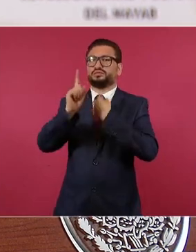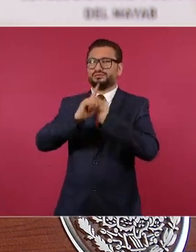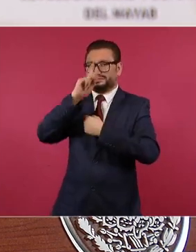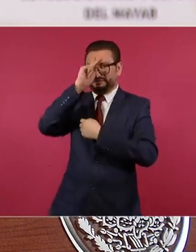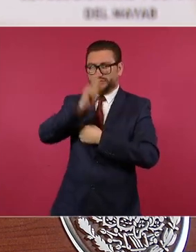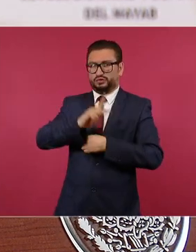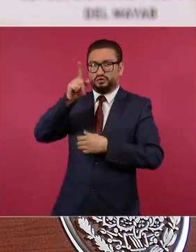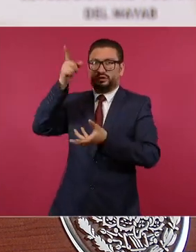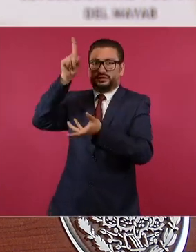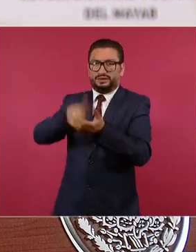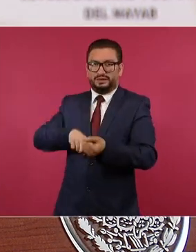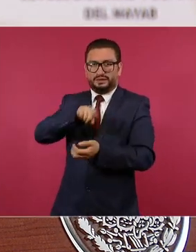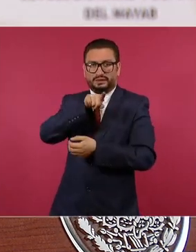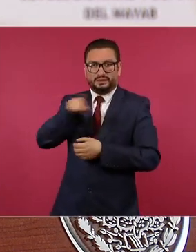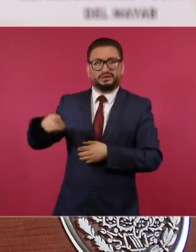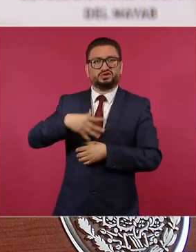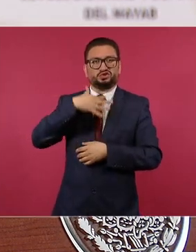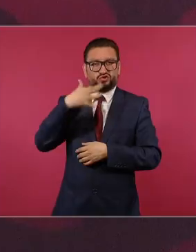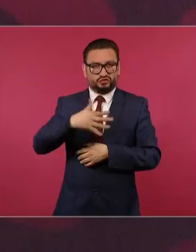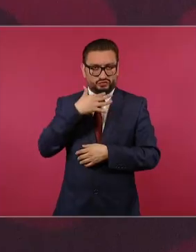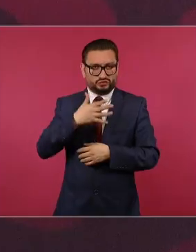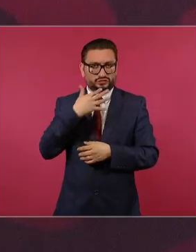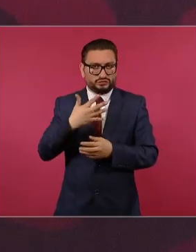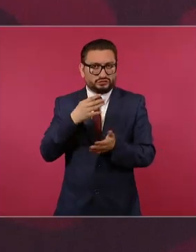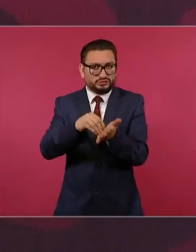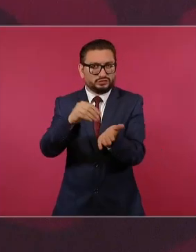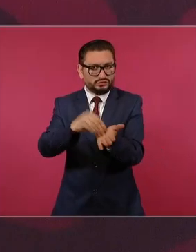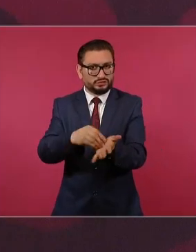corrupción. Entonces,